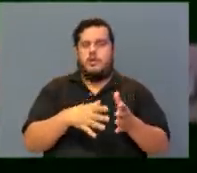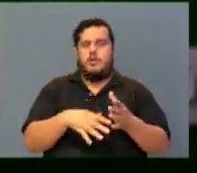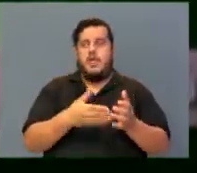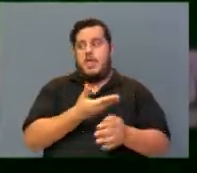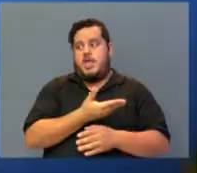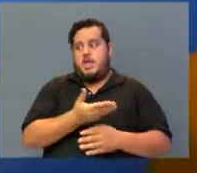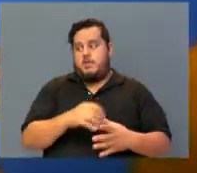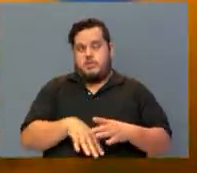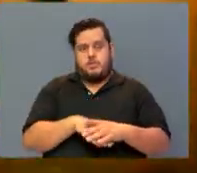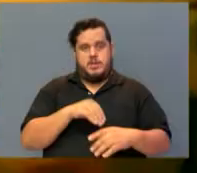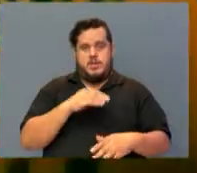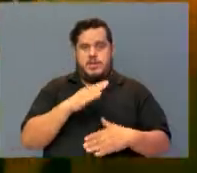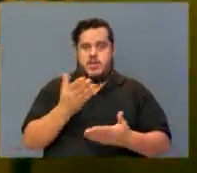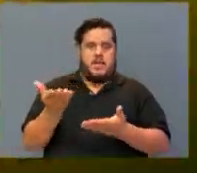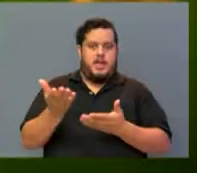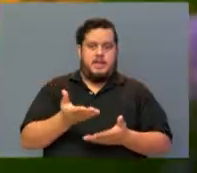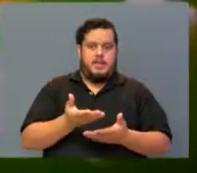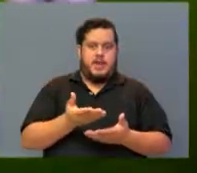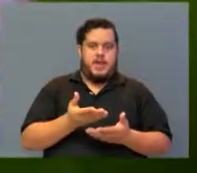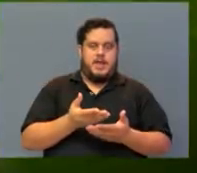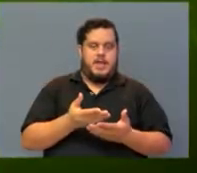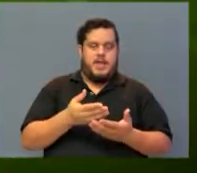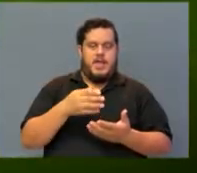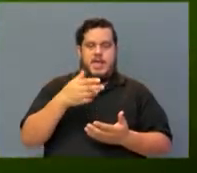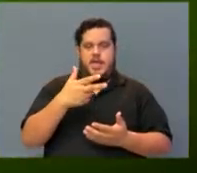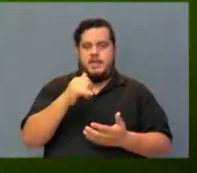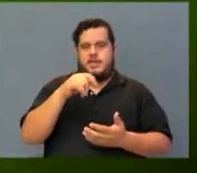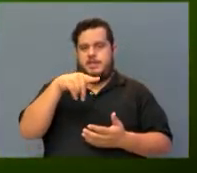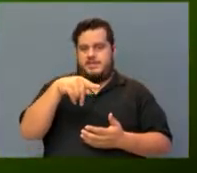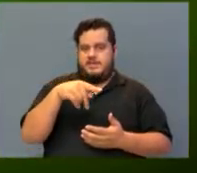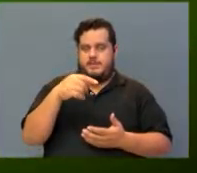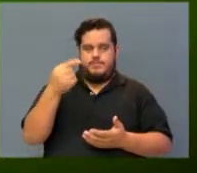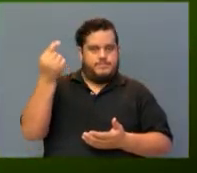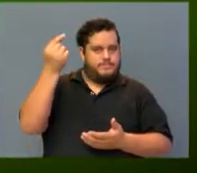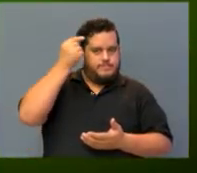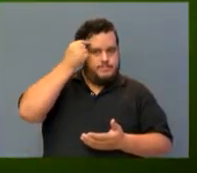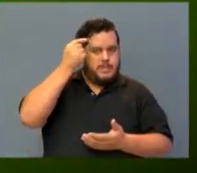salen, traen ese chip de que son buenos, y cuando vienen acá,